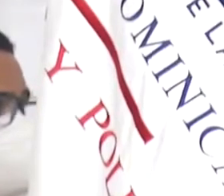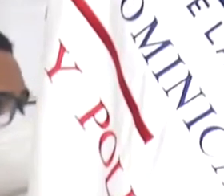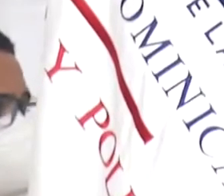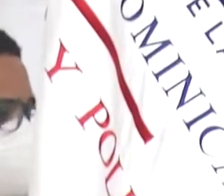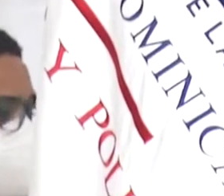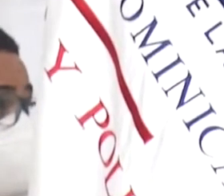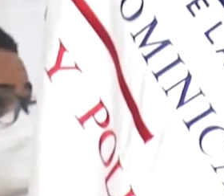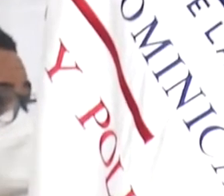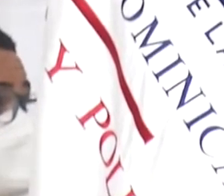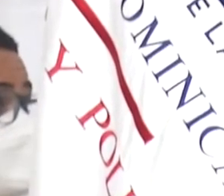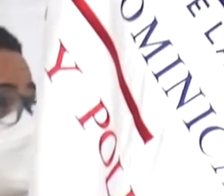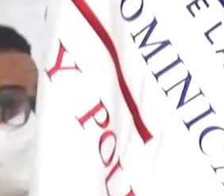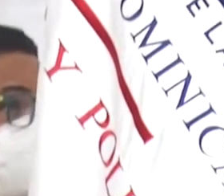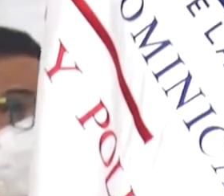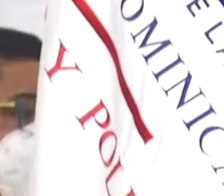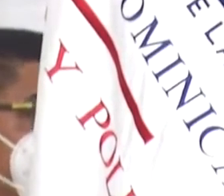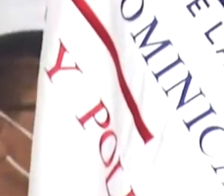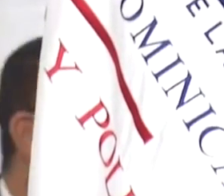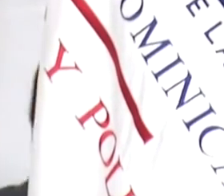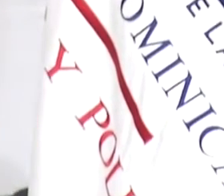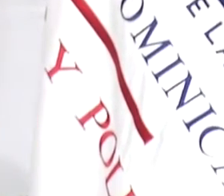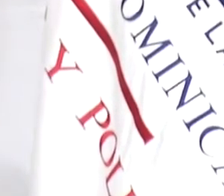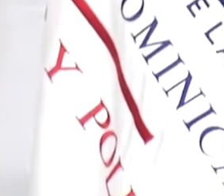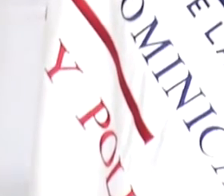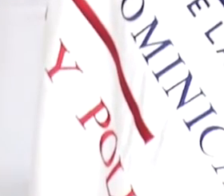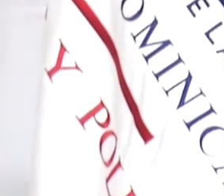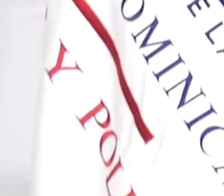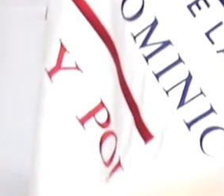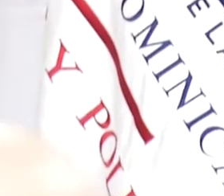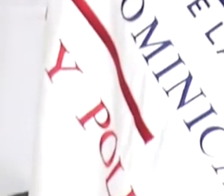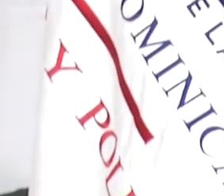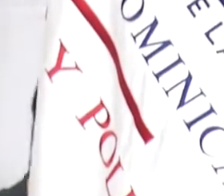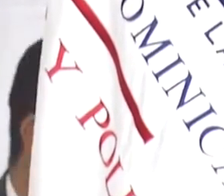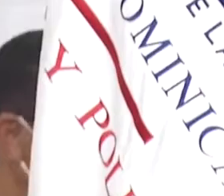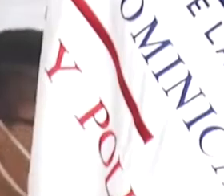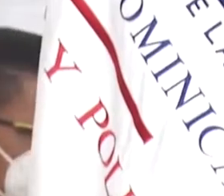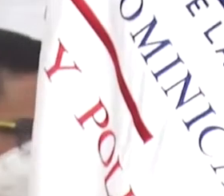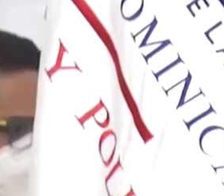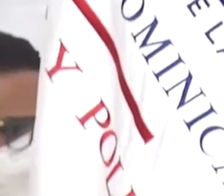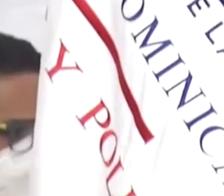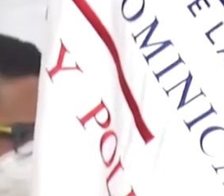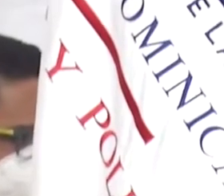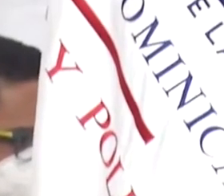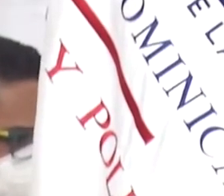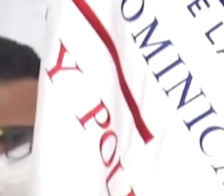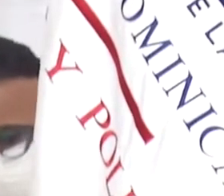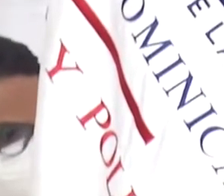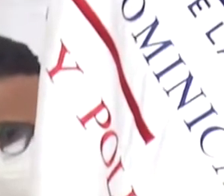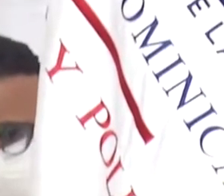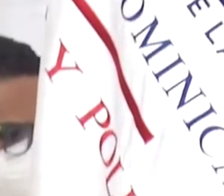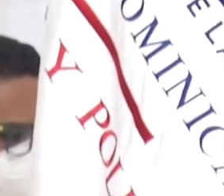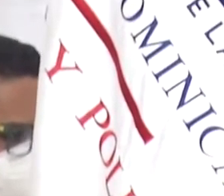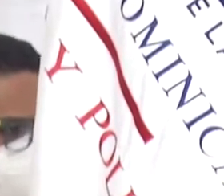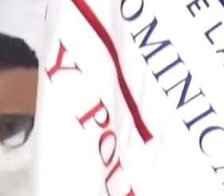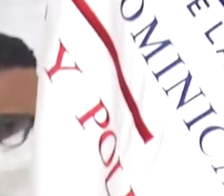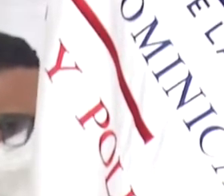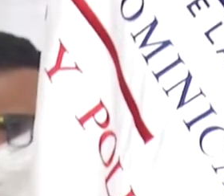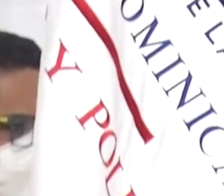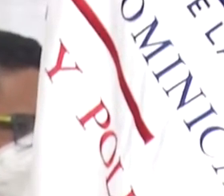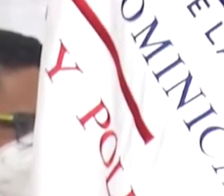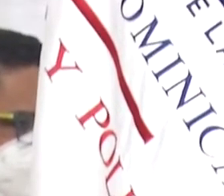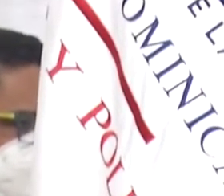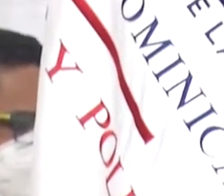vicepresidenta constitucional de la República Dominicana, vamos a dar inicio al lanzamiento de la